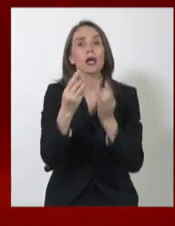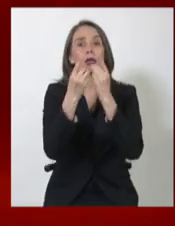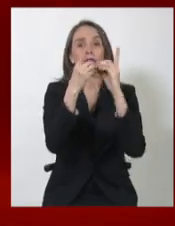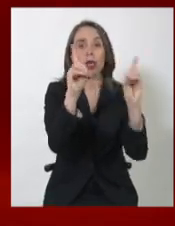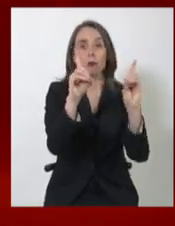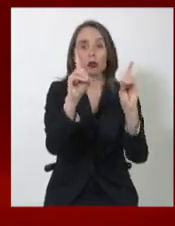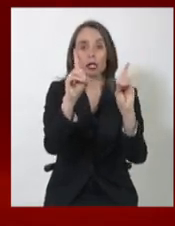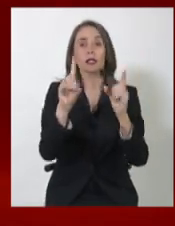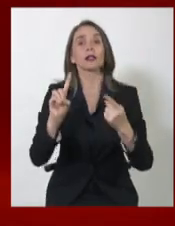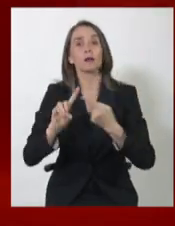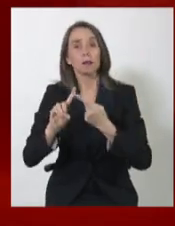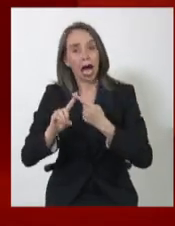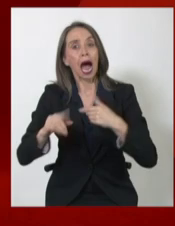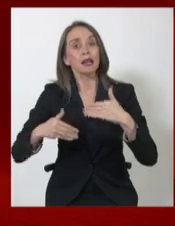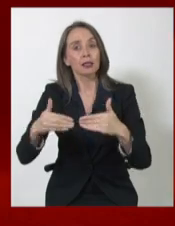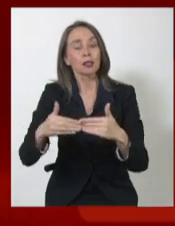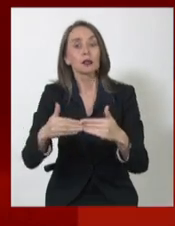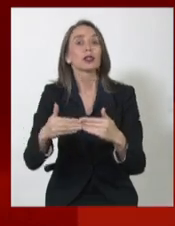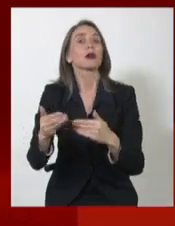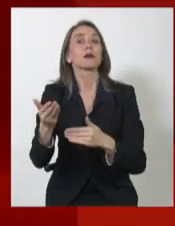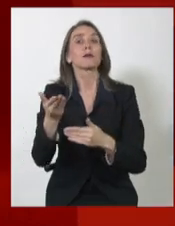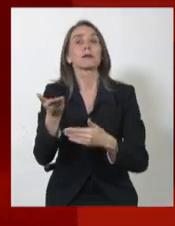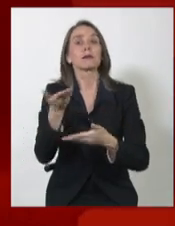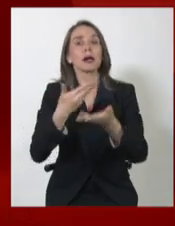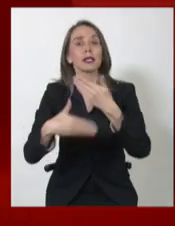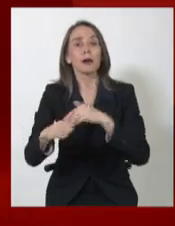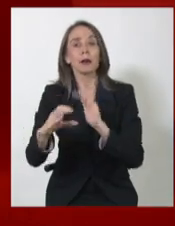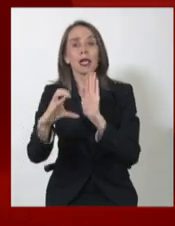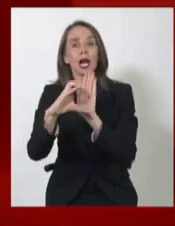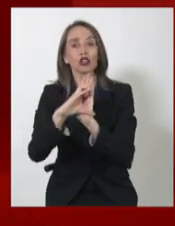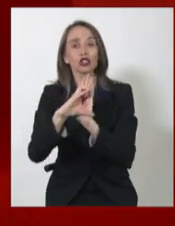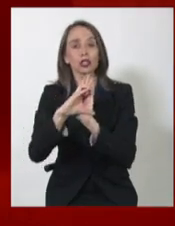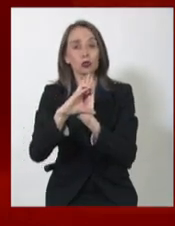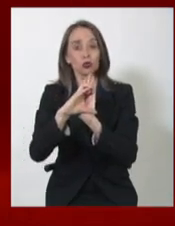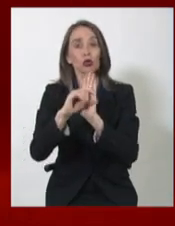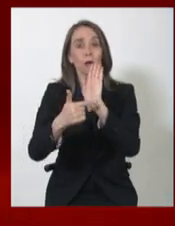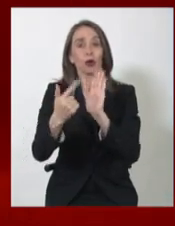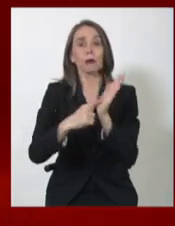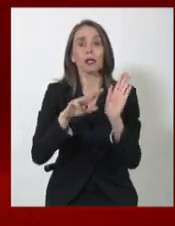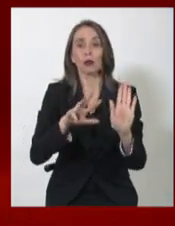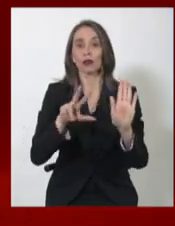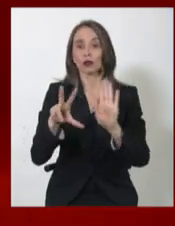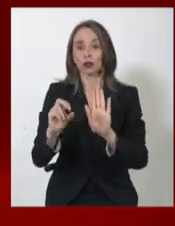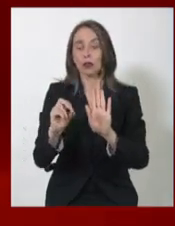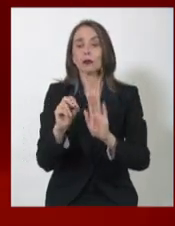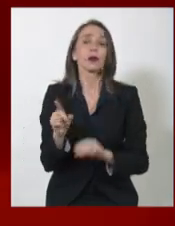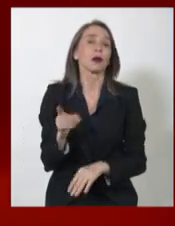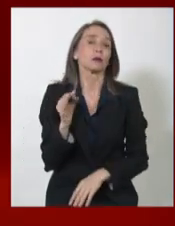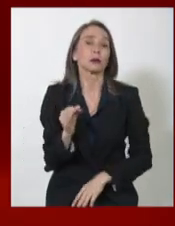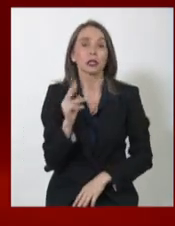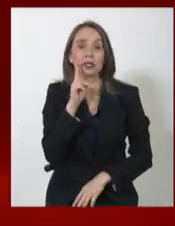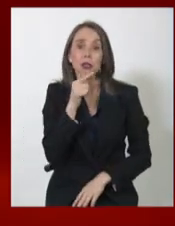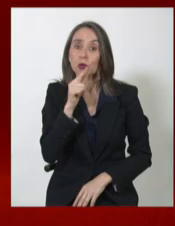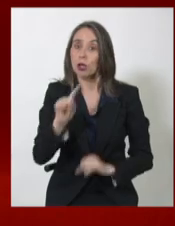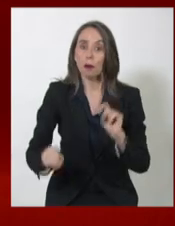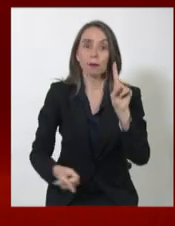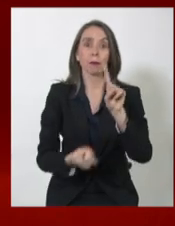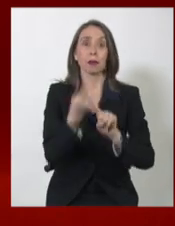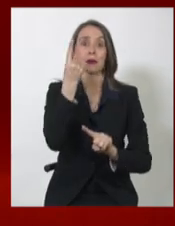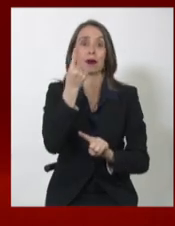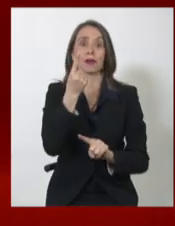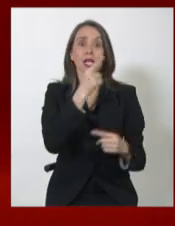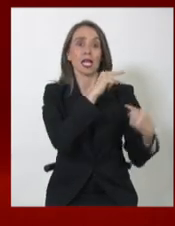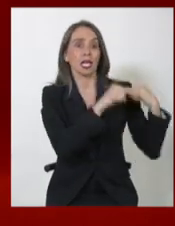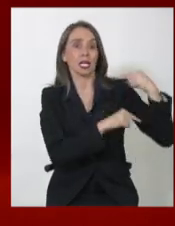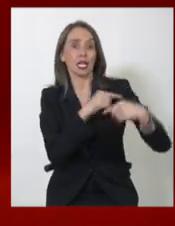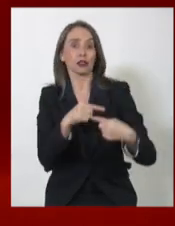y participativa para poder reemplazar a la Constitución de 1980, cuestión que es indudablemente inédita en nuestra